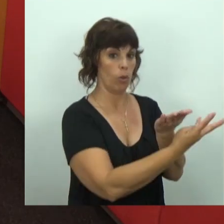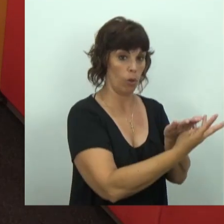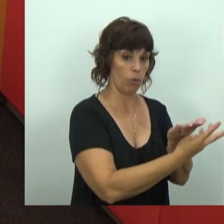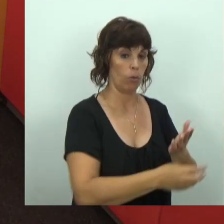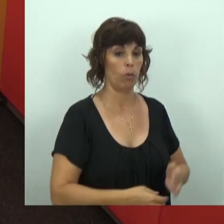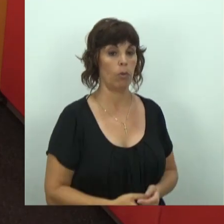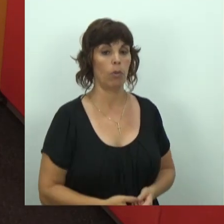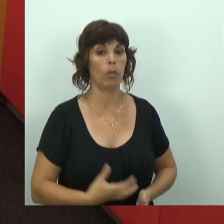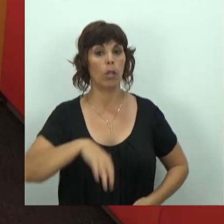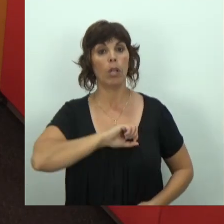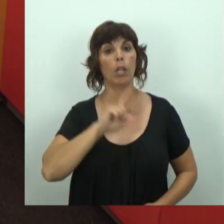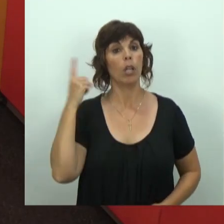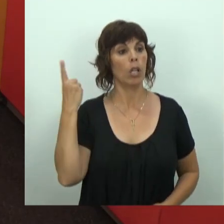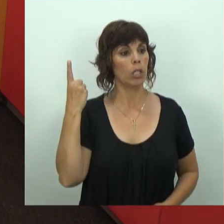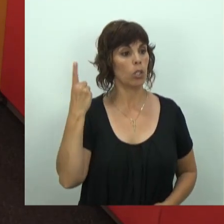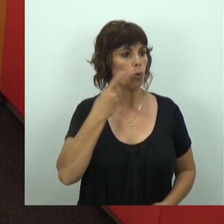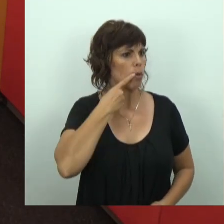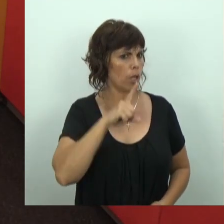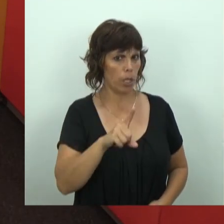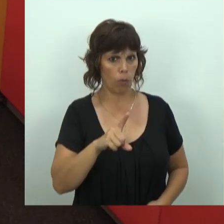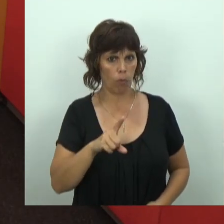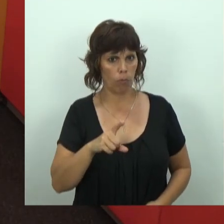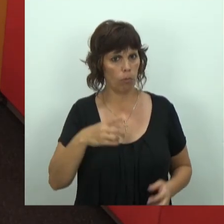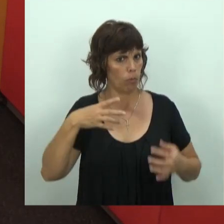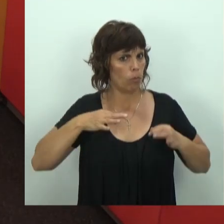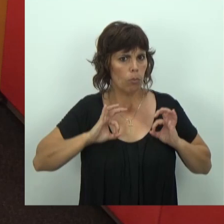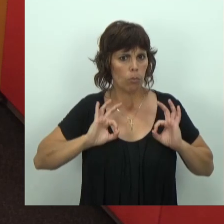Aquí el Señor le dio instrucciones muy específicas.